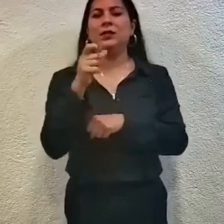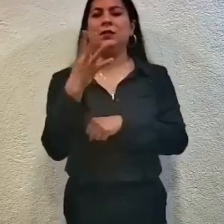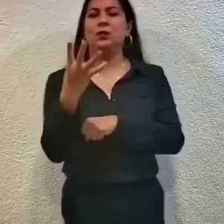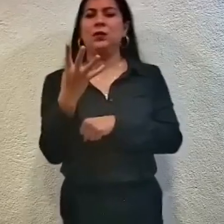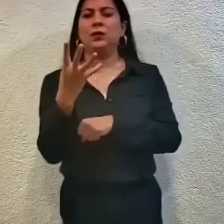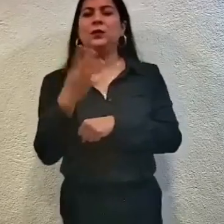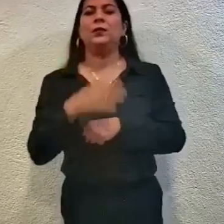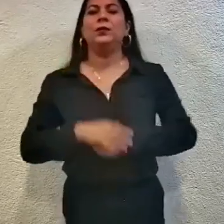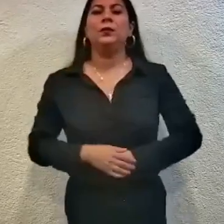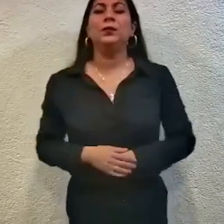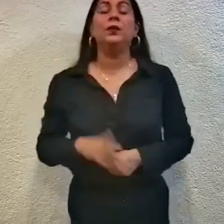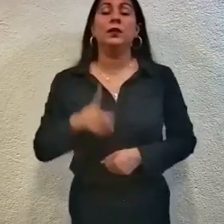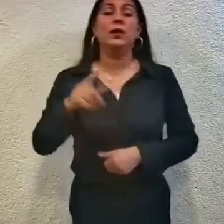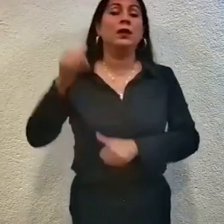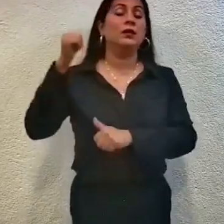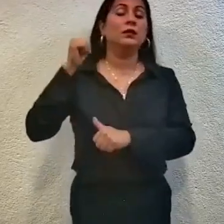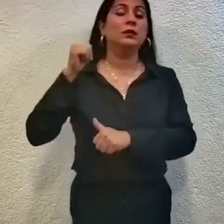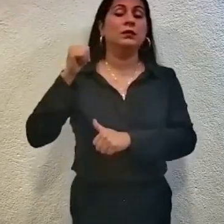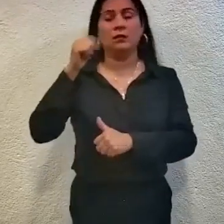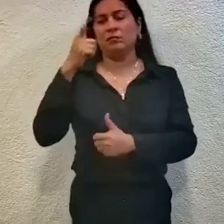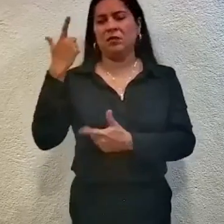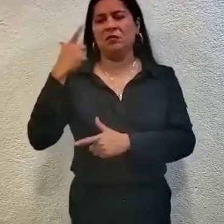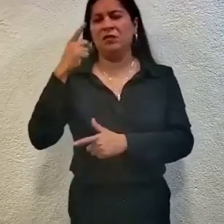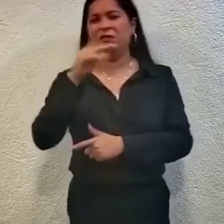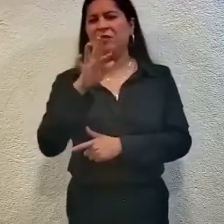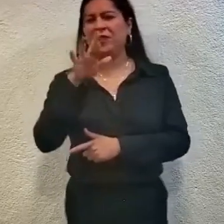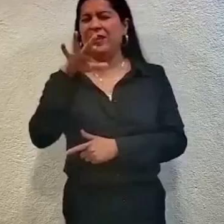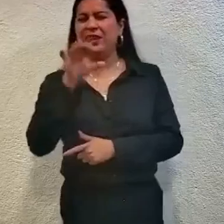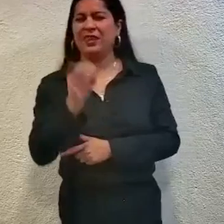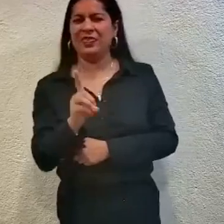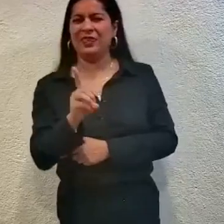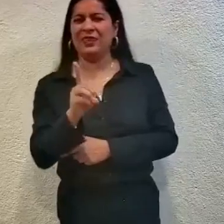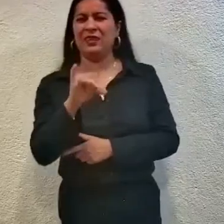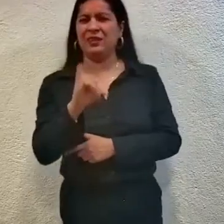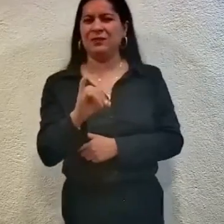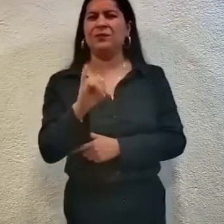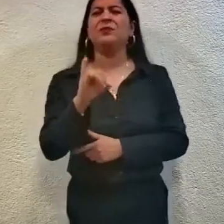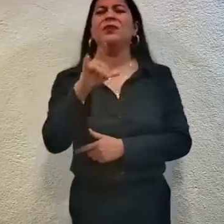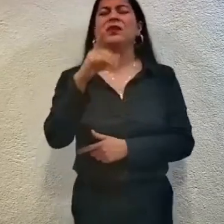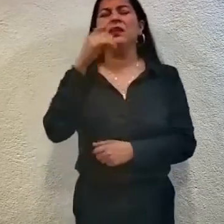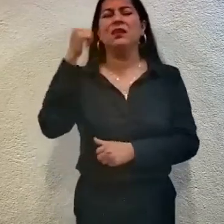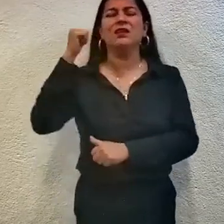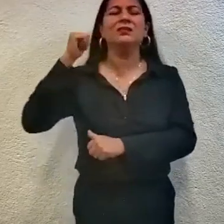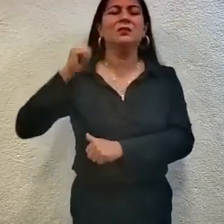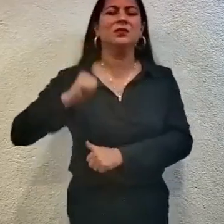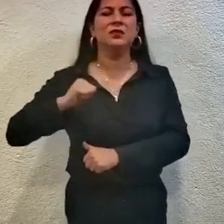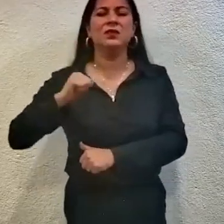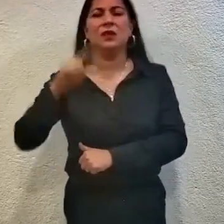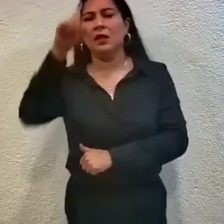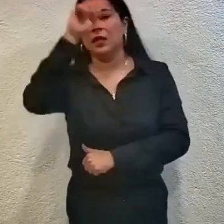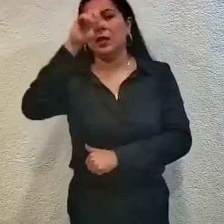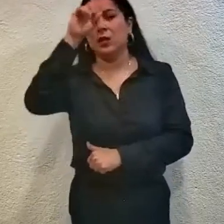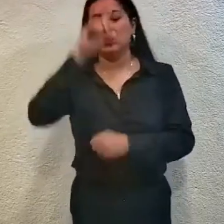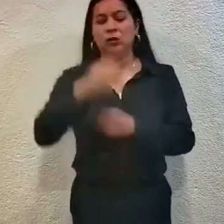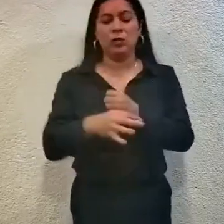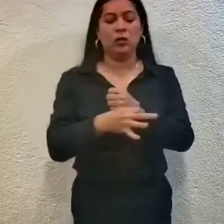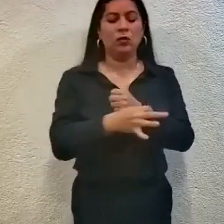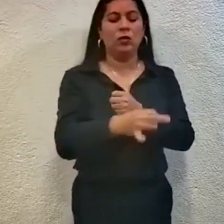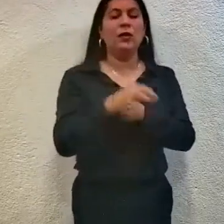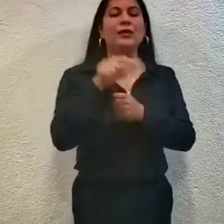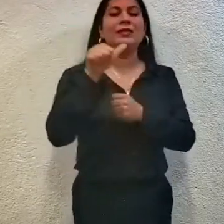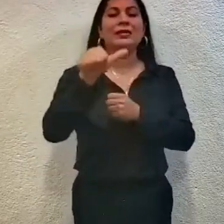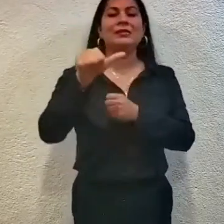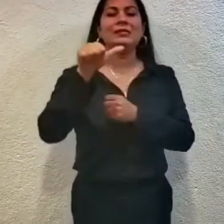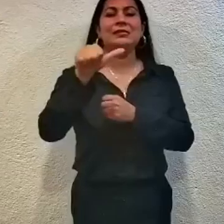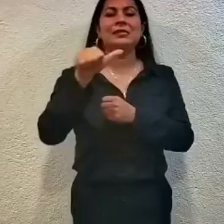TEE/GEC/177/2024. La parte actora es Freddy Macario Díaz y la autoridad responsable es el Consejo Distrital Electoral